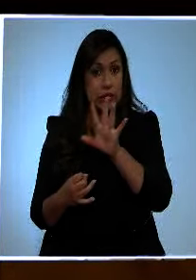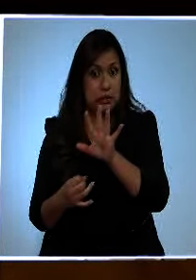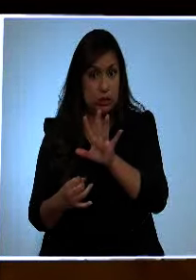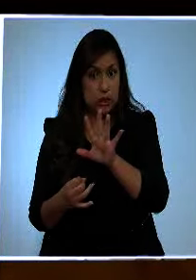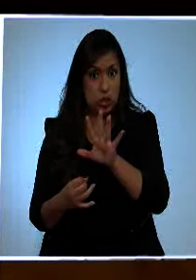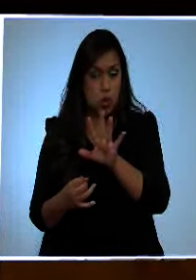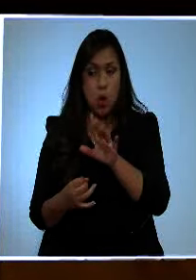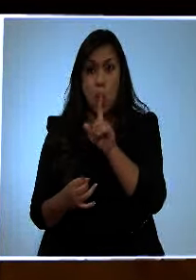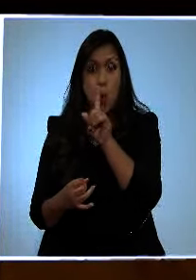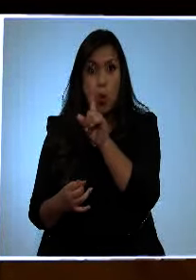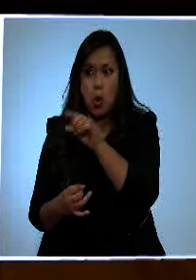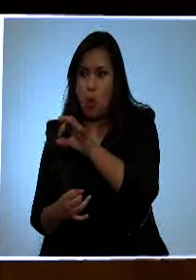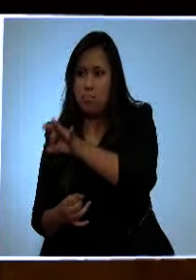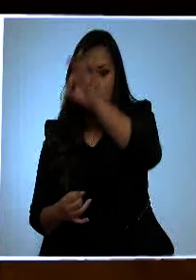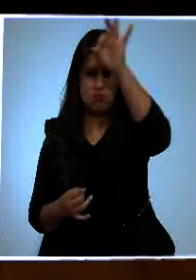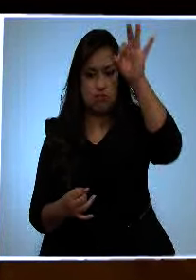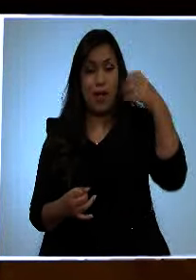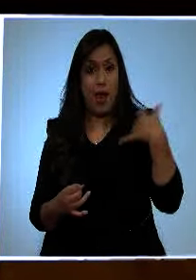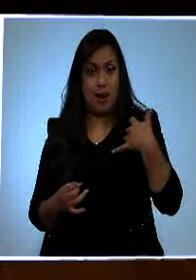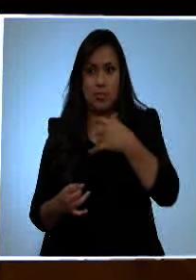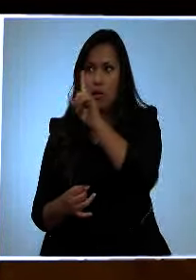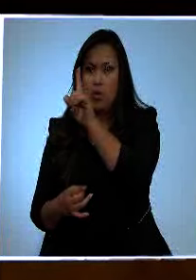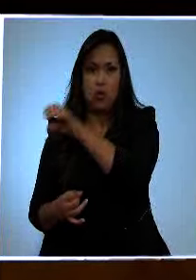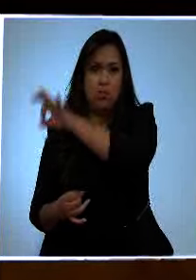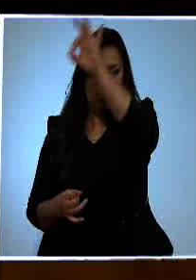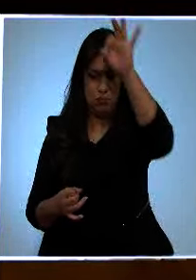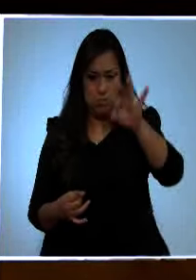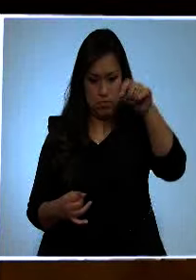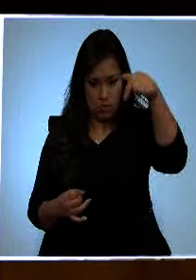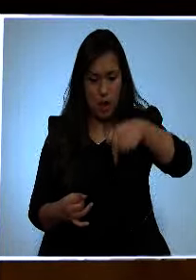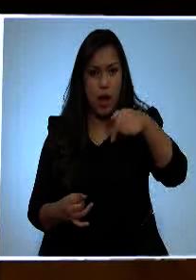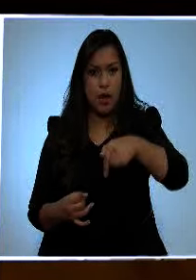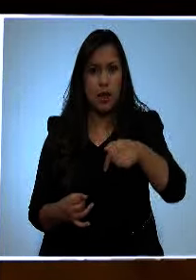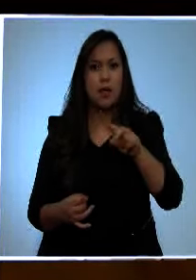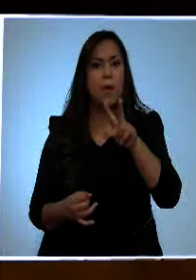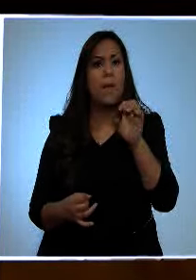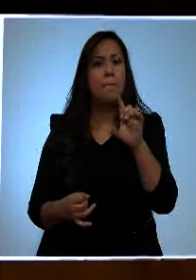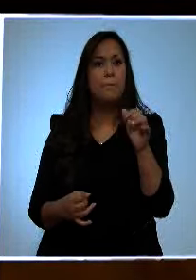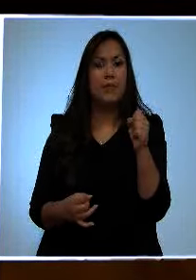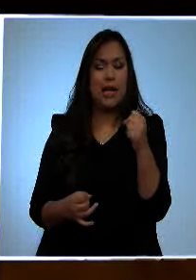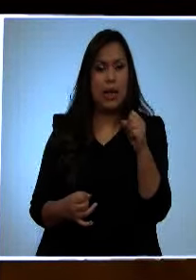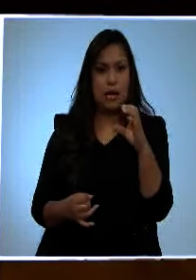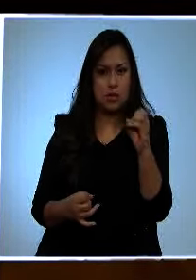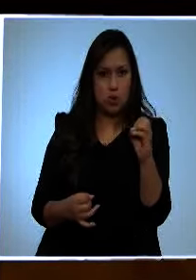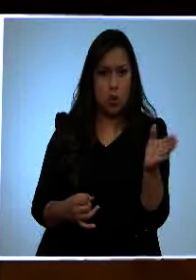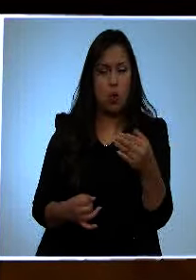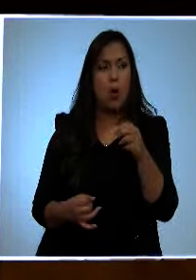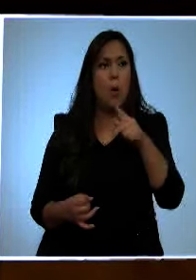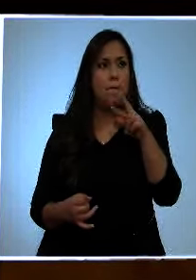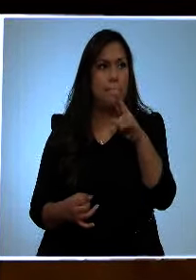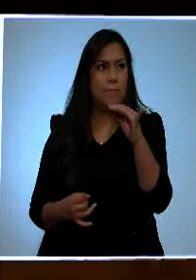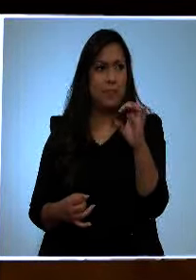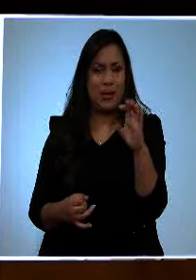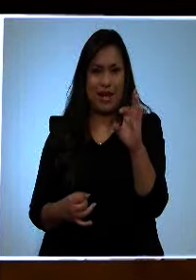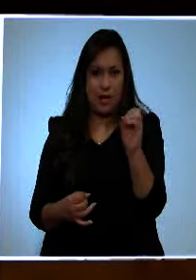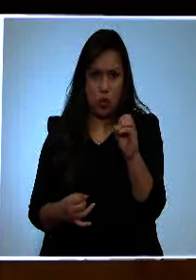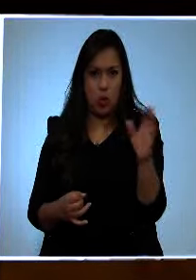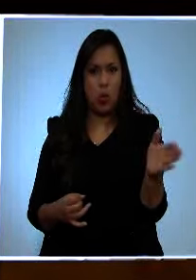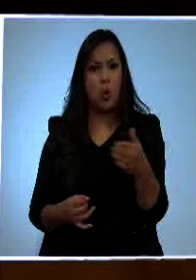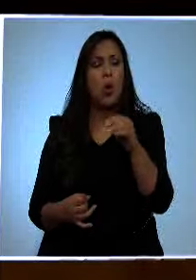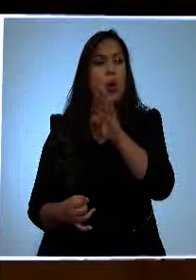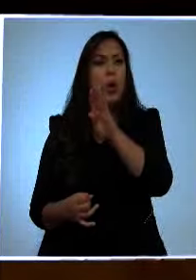Argentina tenemos al doctor Hernández tenemos al licenciado Velasco tenemos a Martín a Amado Benavides que al